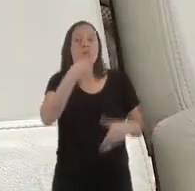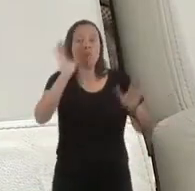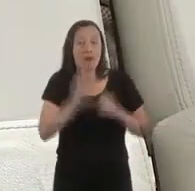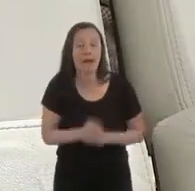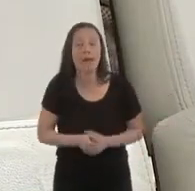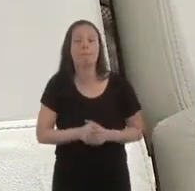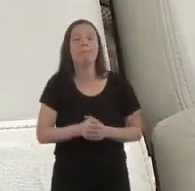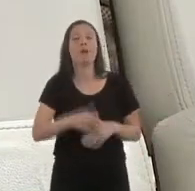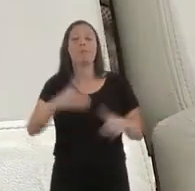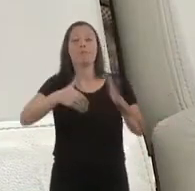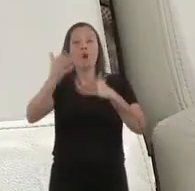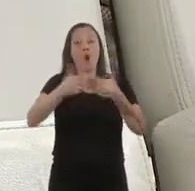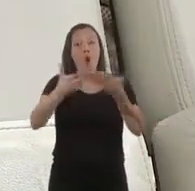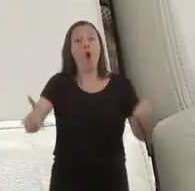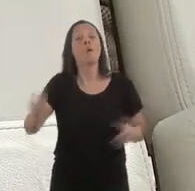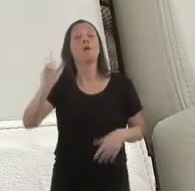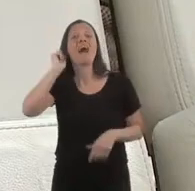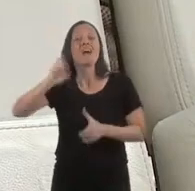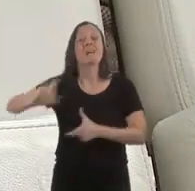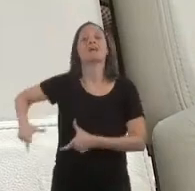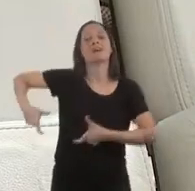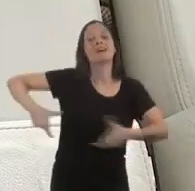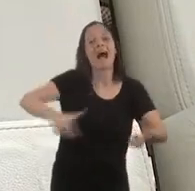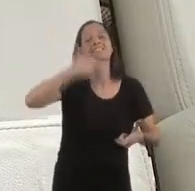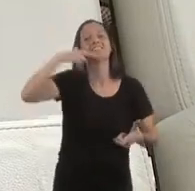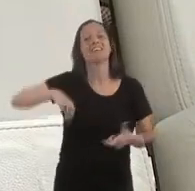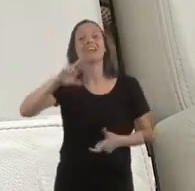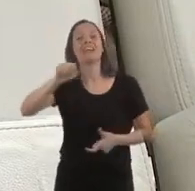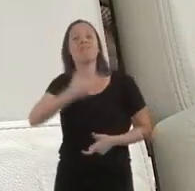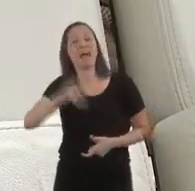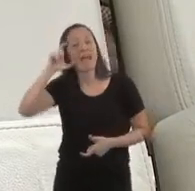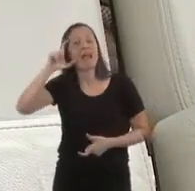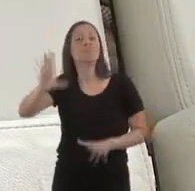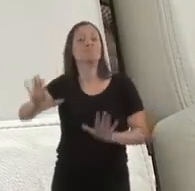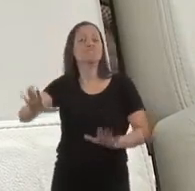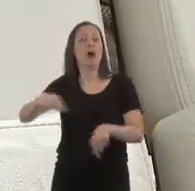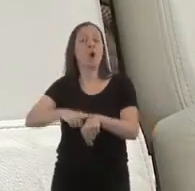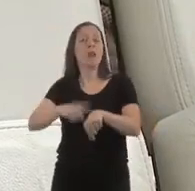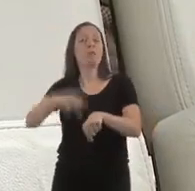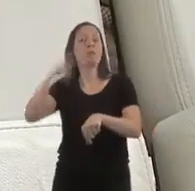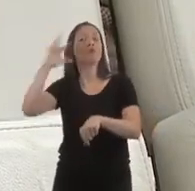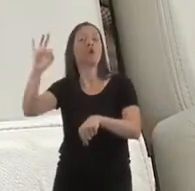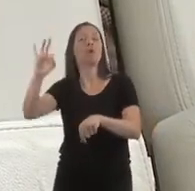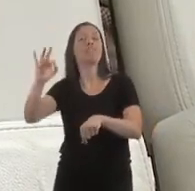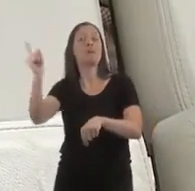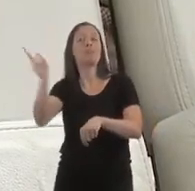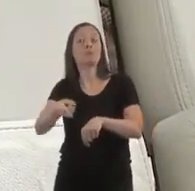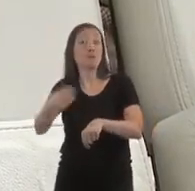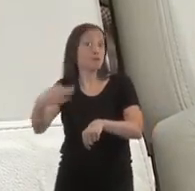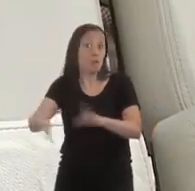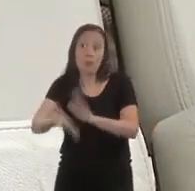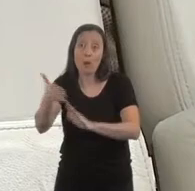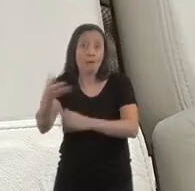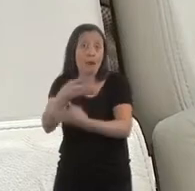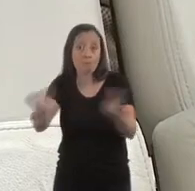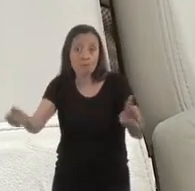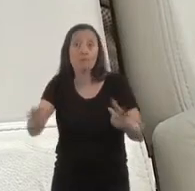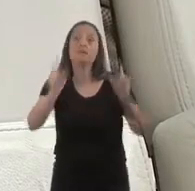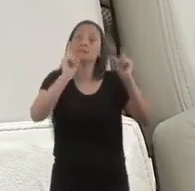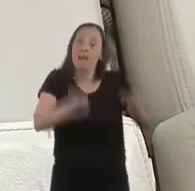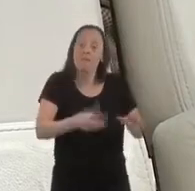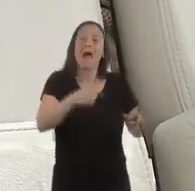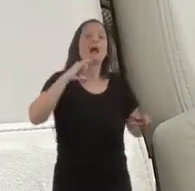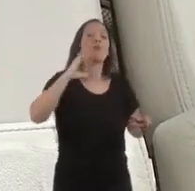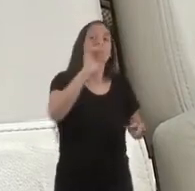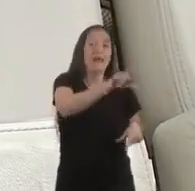el gasoducto de San Rafael, que está al 90% y que hay que terminarla, y que incluso acabo de leer